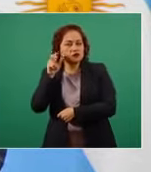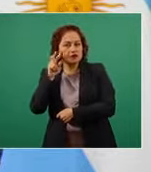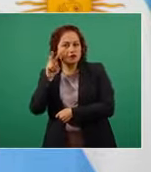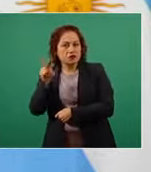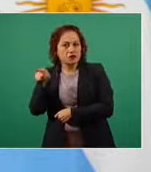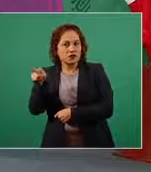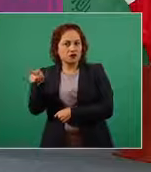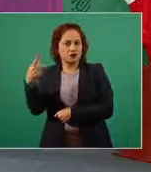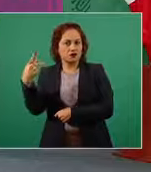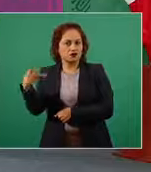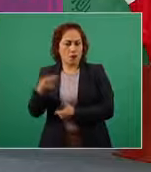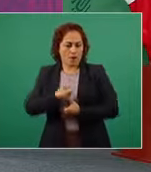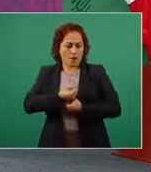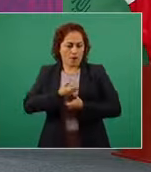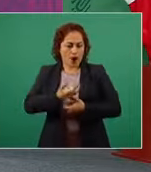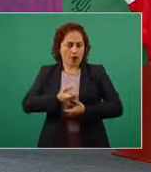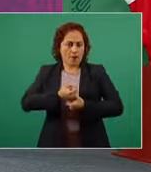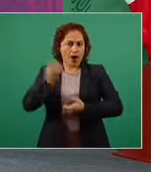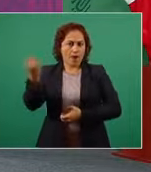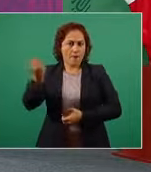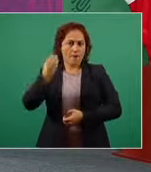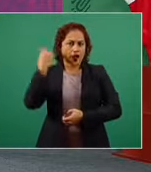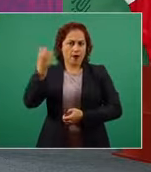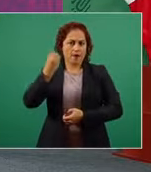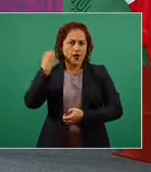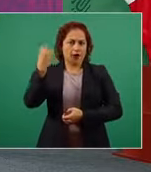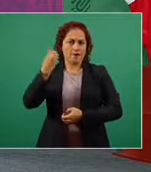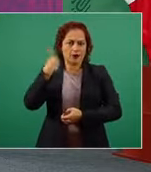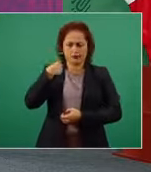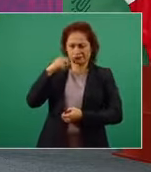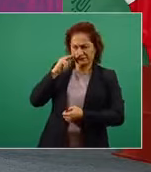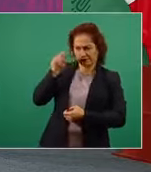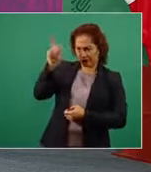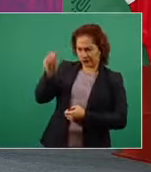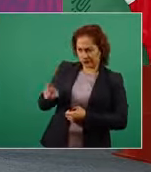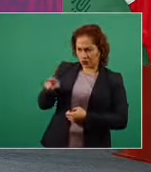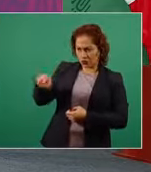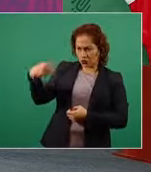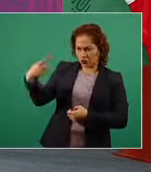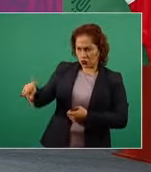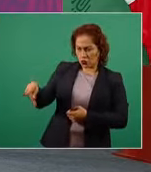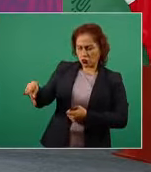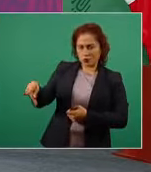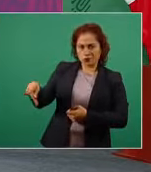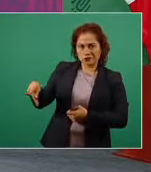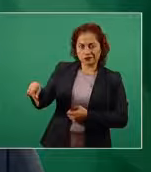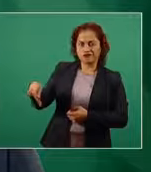escucho lo veo actuar como actúa cada día verifico más eso